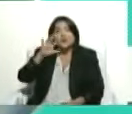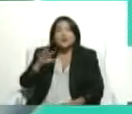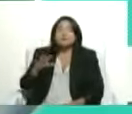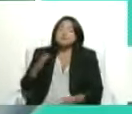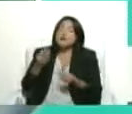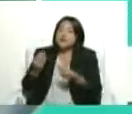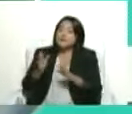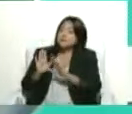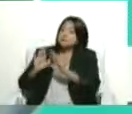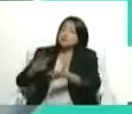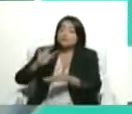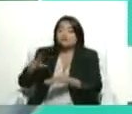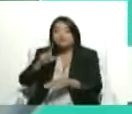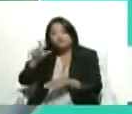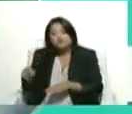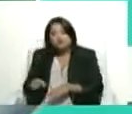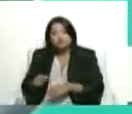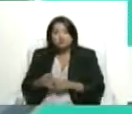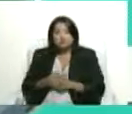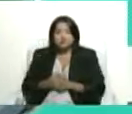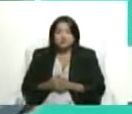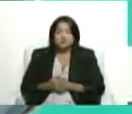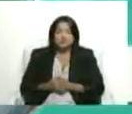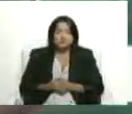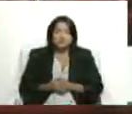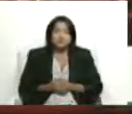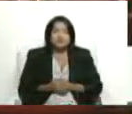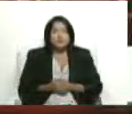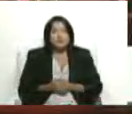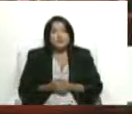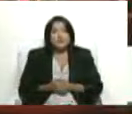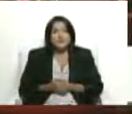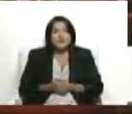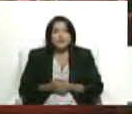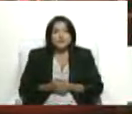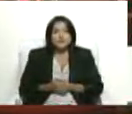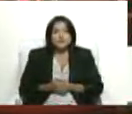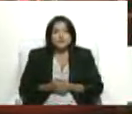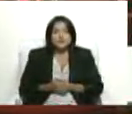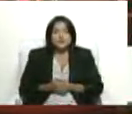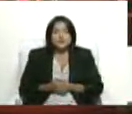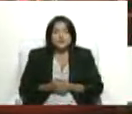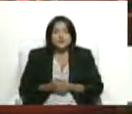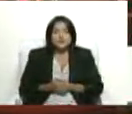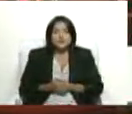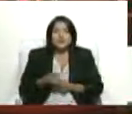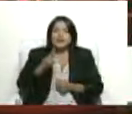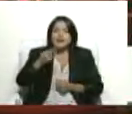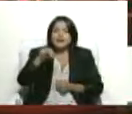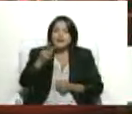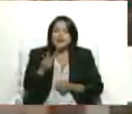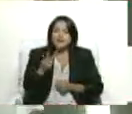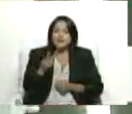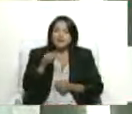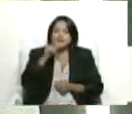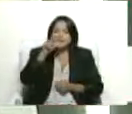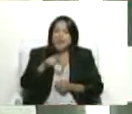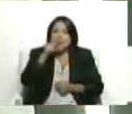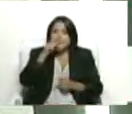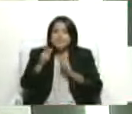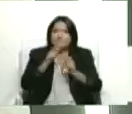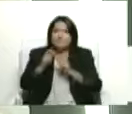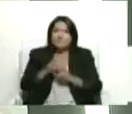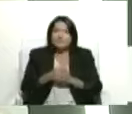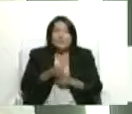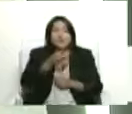para defender la integridad territorial. Por Radio Nacional de Venezuela, Hugo Guanipa. Sí, muy buenos días,